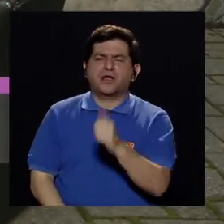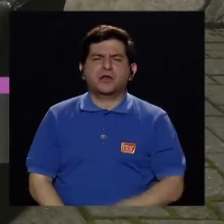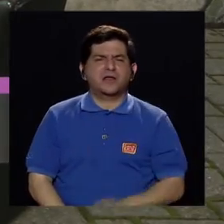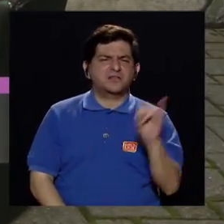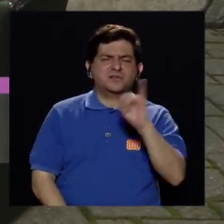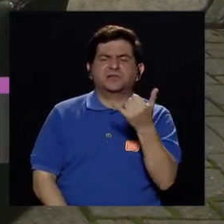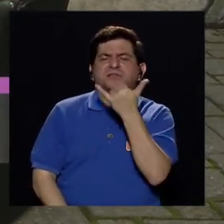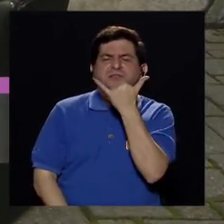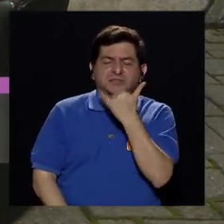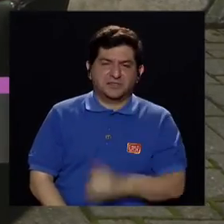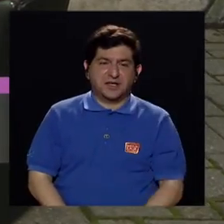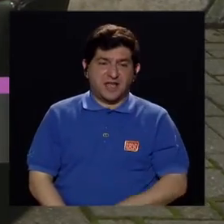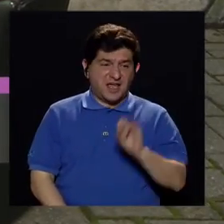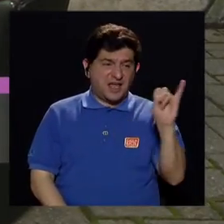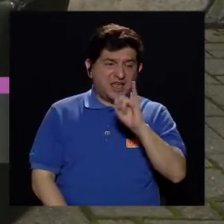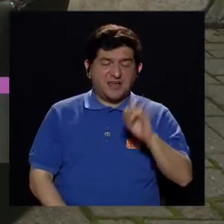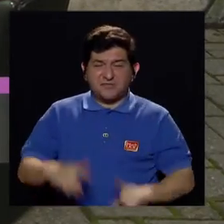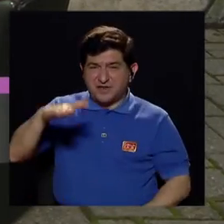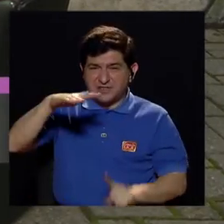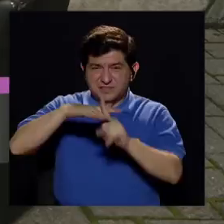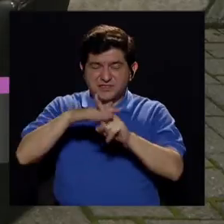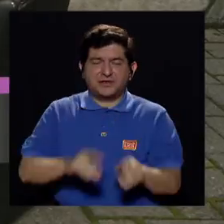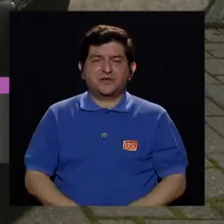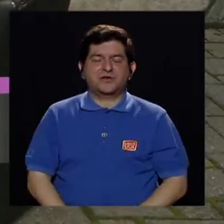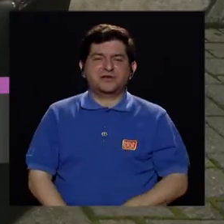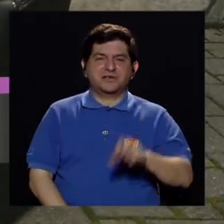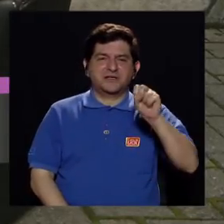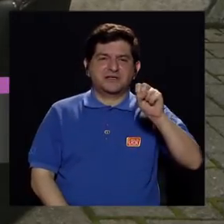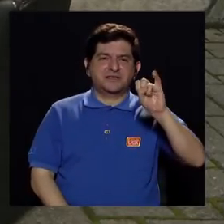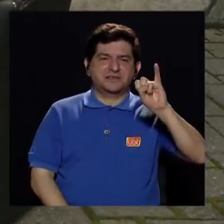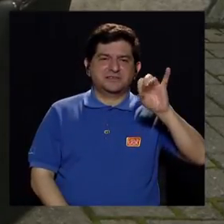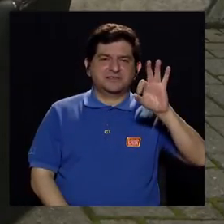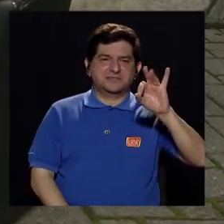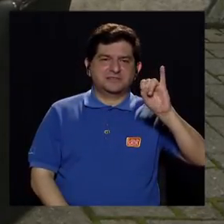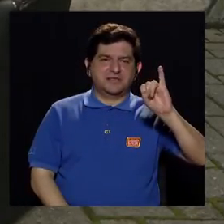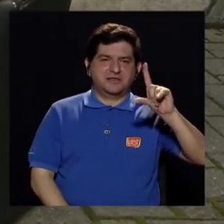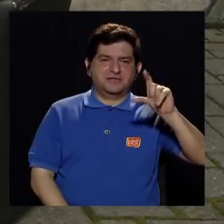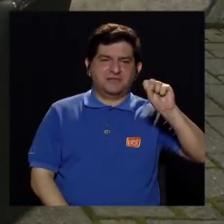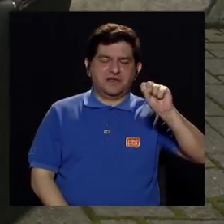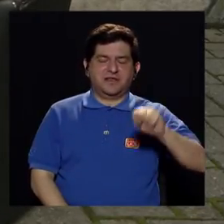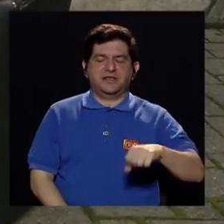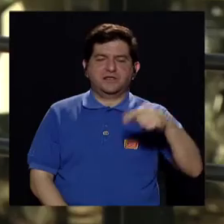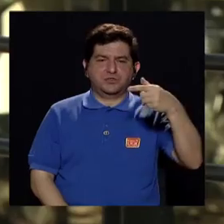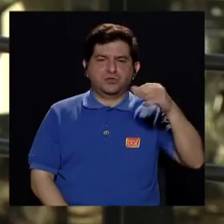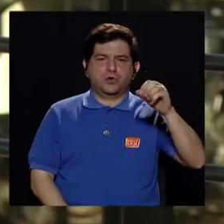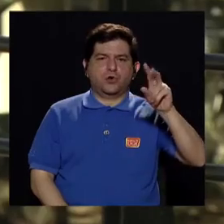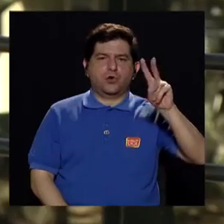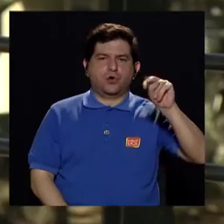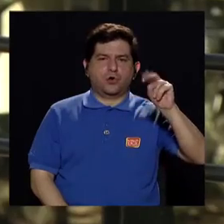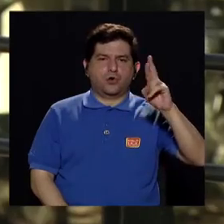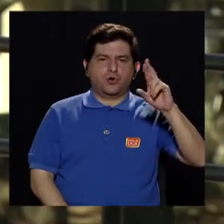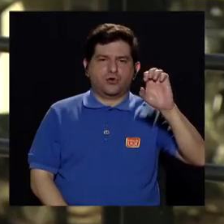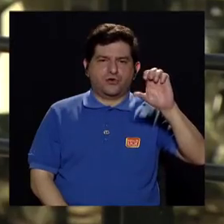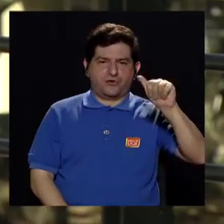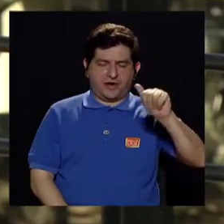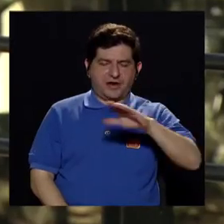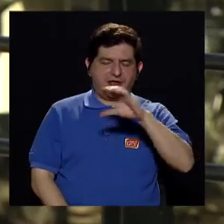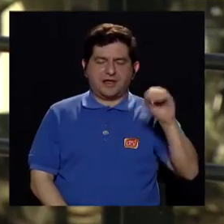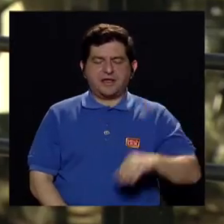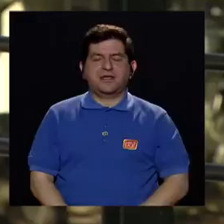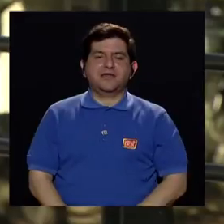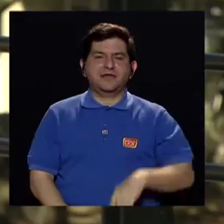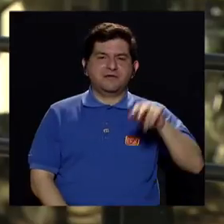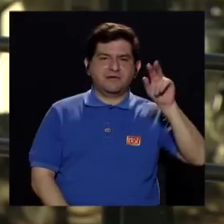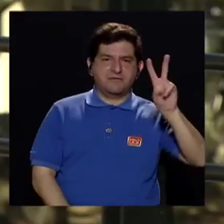infecciones? Las infecciones que más vemos casos es sífilis, gonorrea y lo que es el virus de papiloma humano. Sin embargo, no hay como un